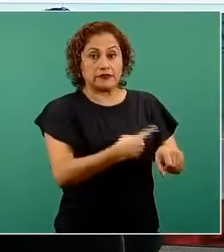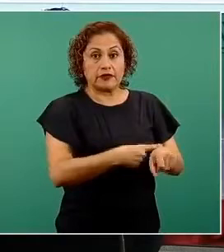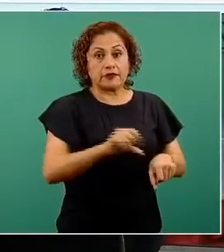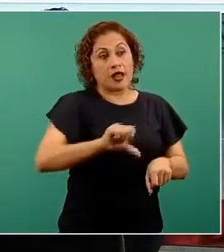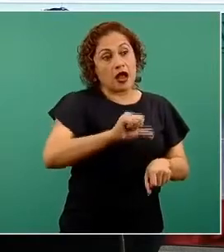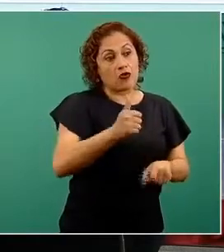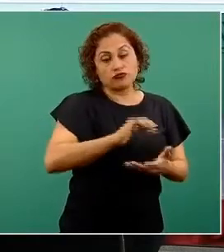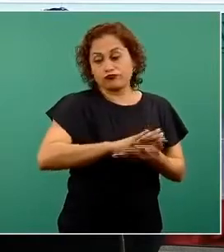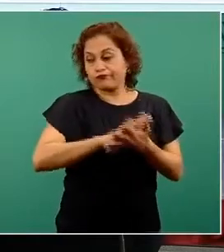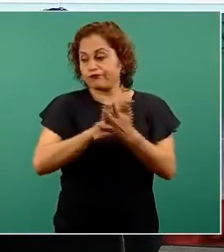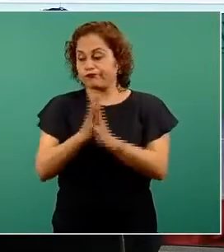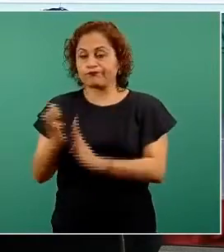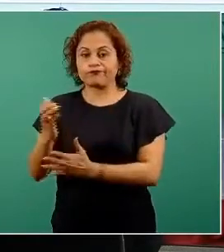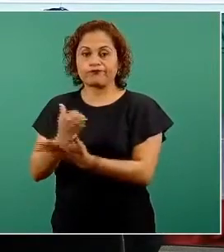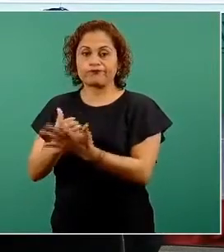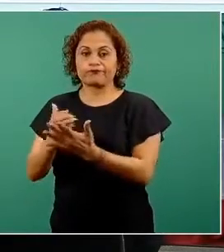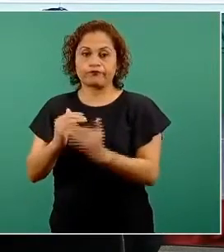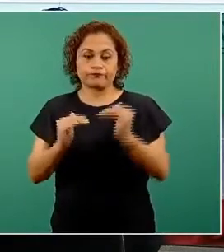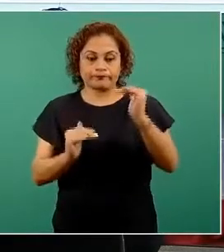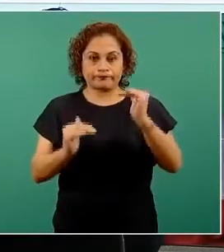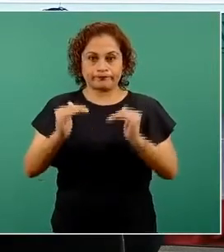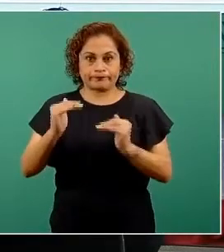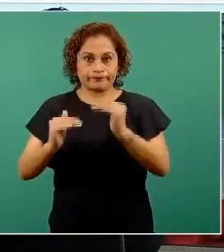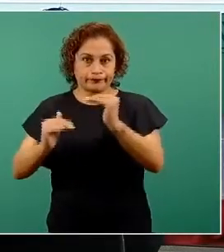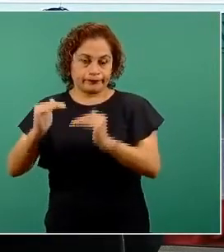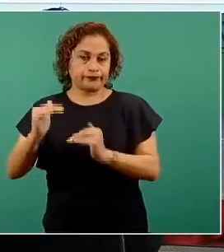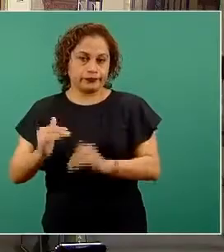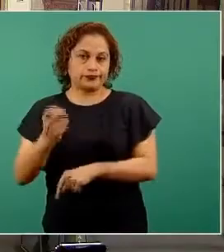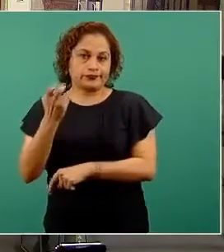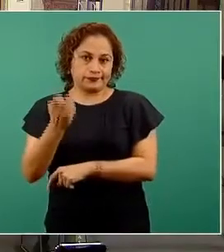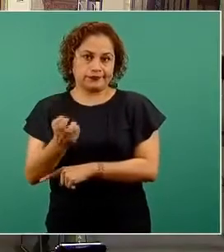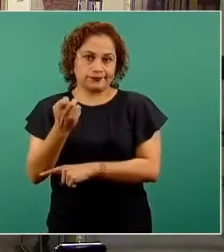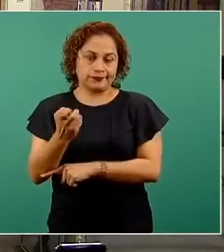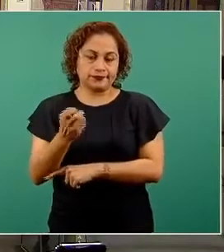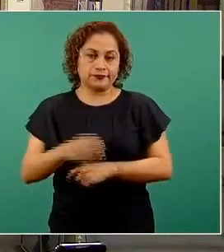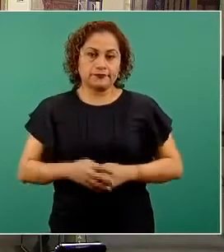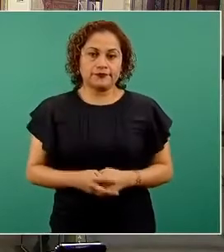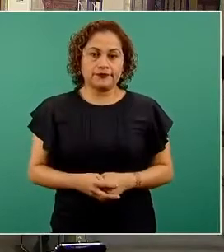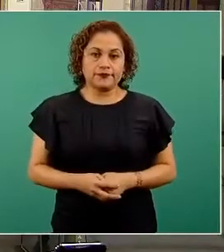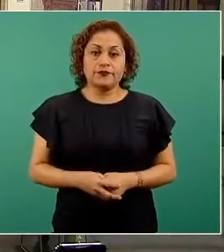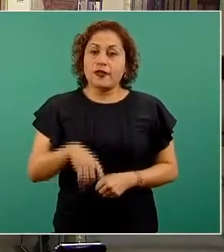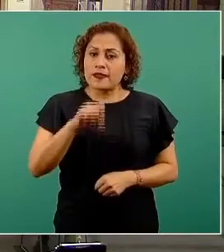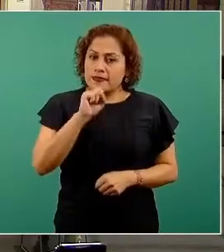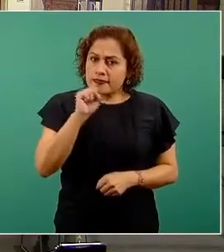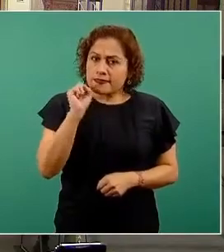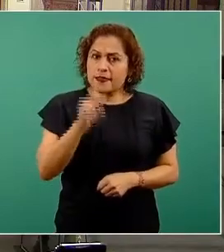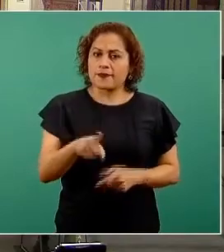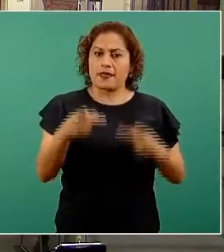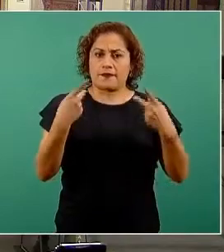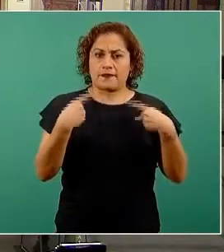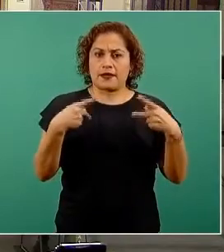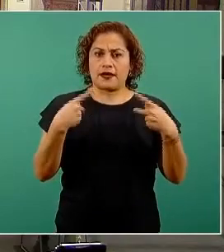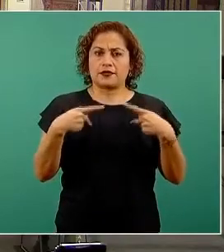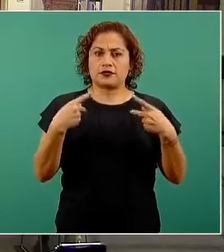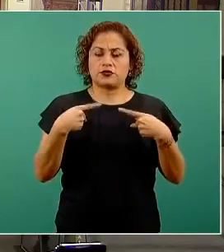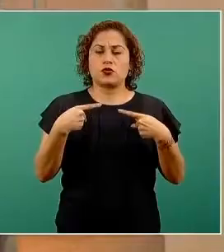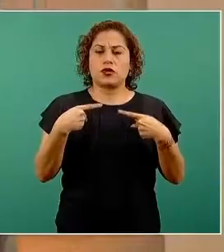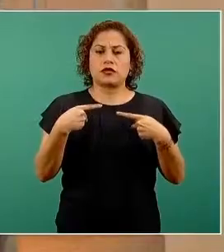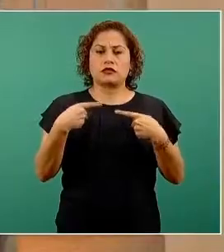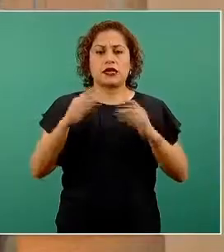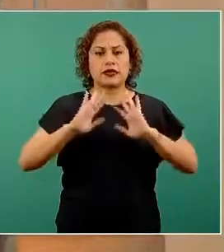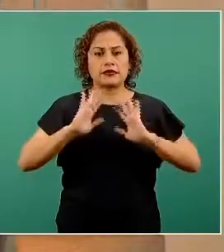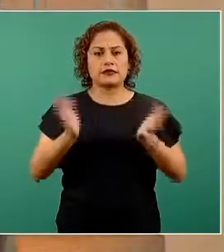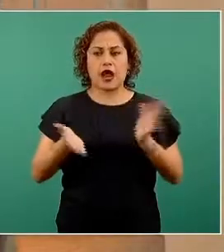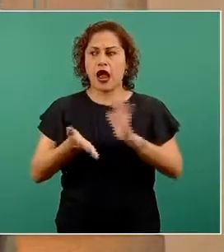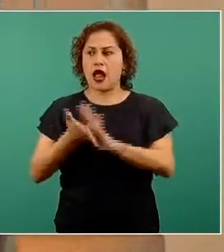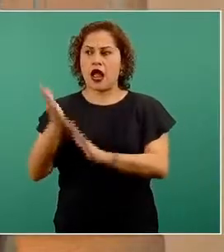es una proporción que se mantiene estable de las personas que enferman, a su vez las personas que se van recuperando, y que para el día de hoy son más